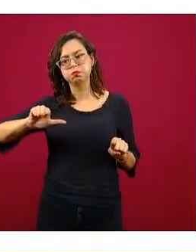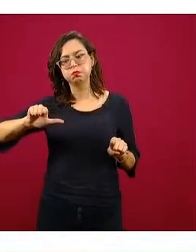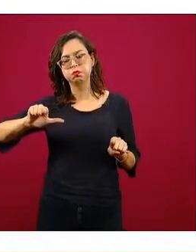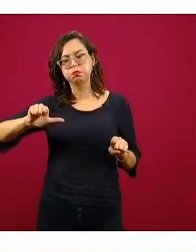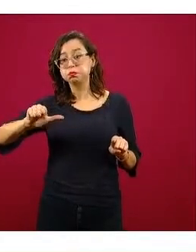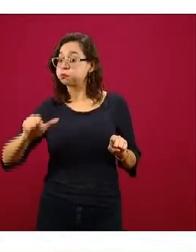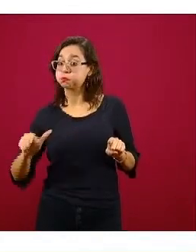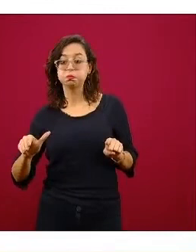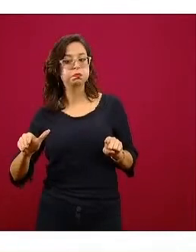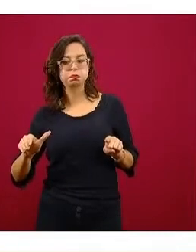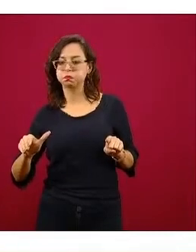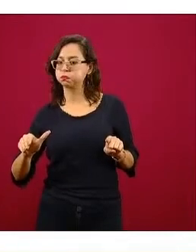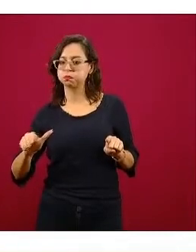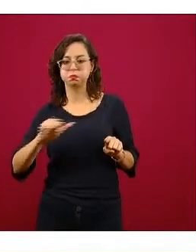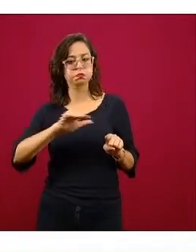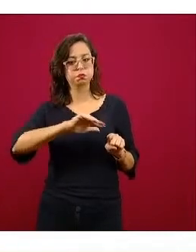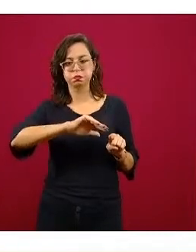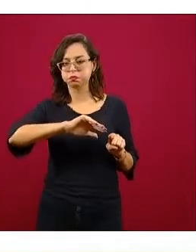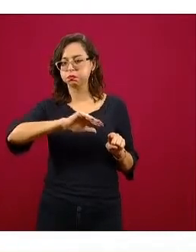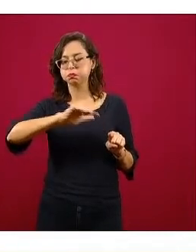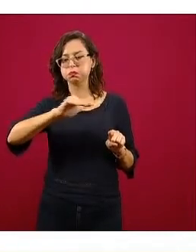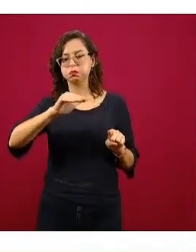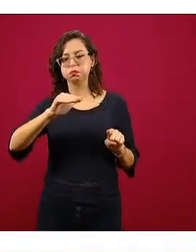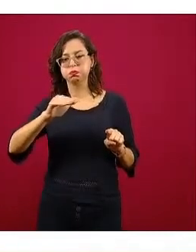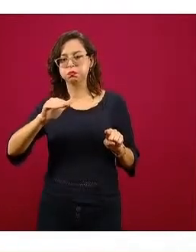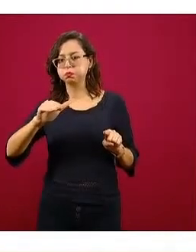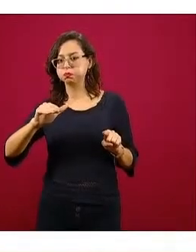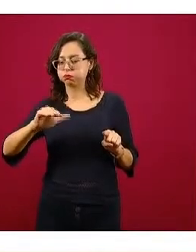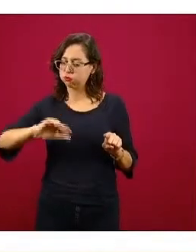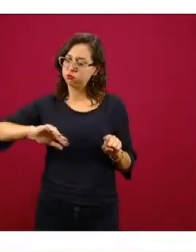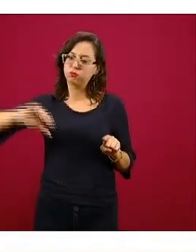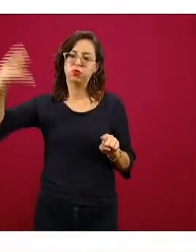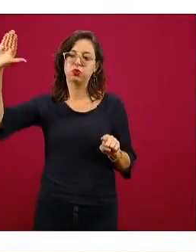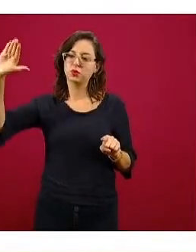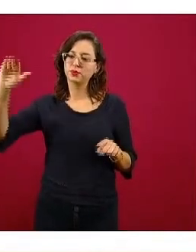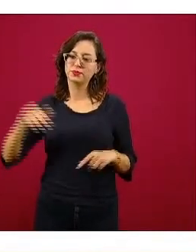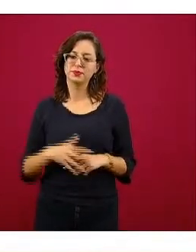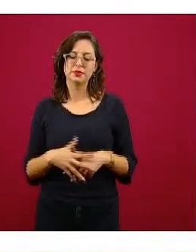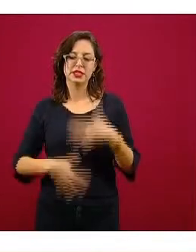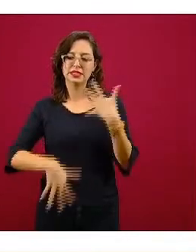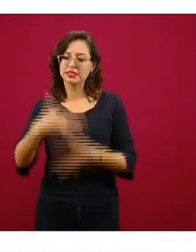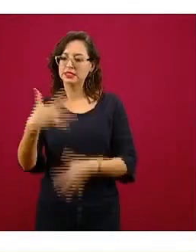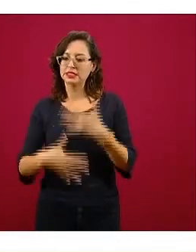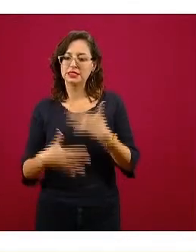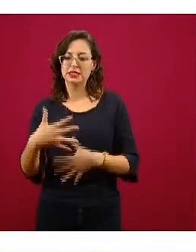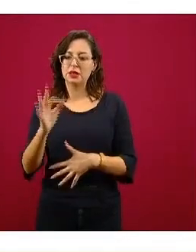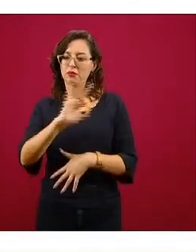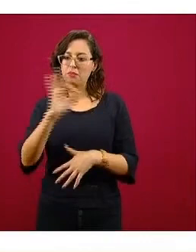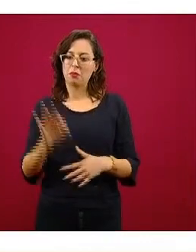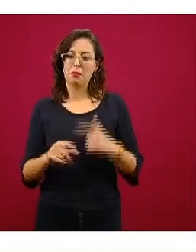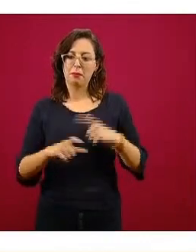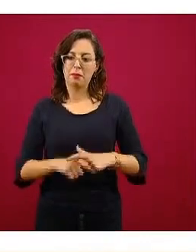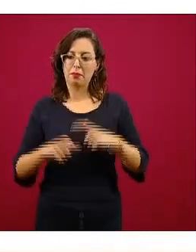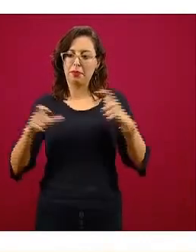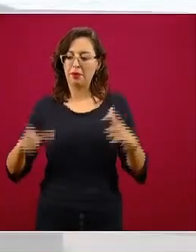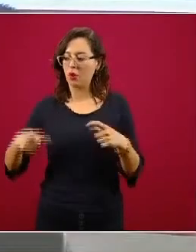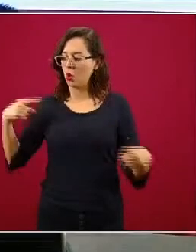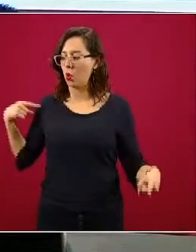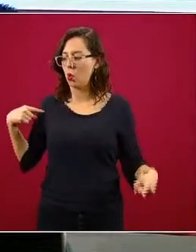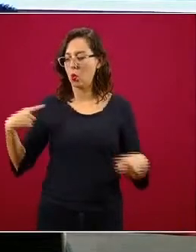había alcanzado un descenso sostenido y hay un rebrote. 15% de incremento en la última